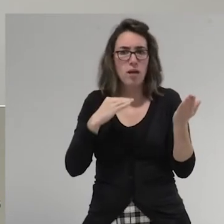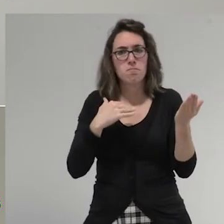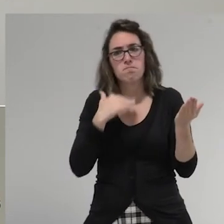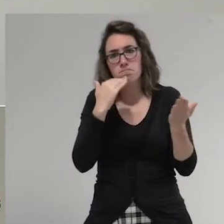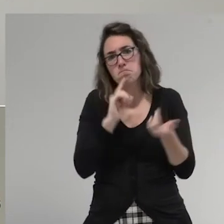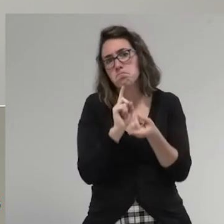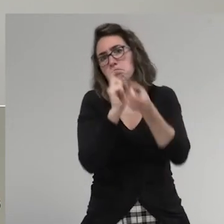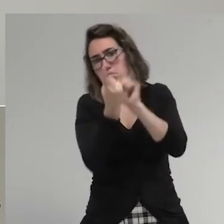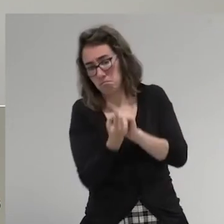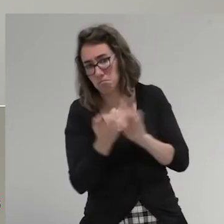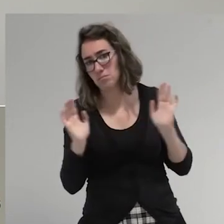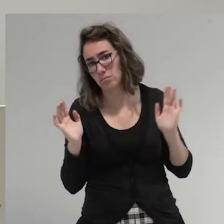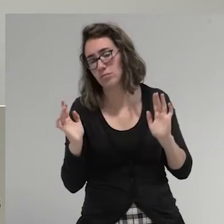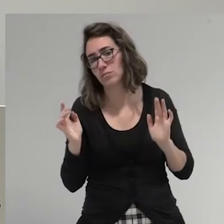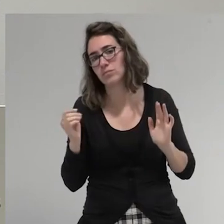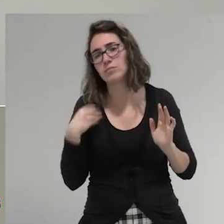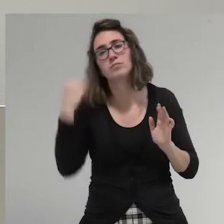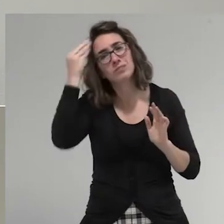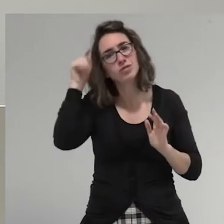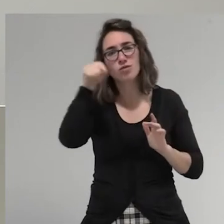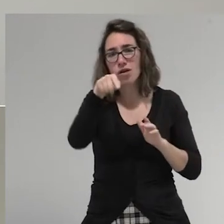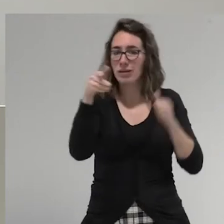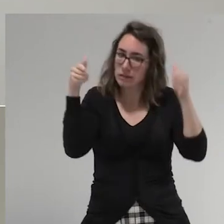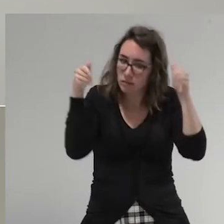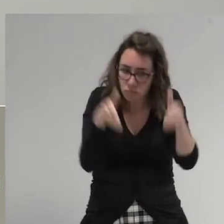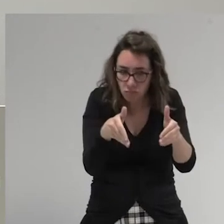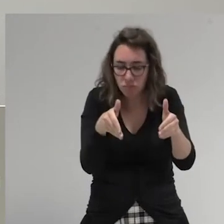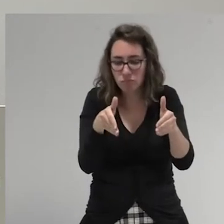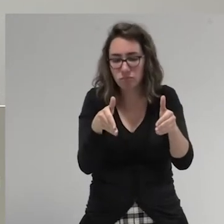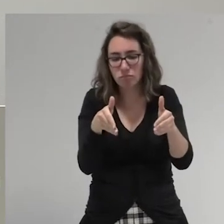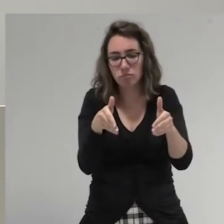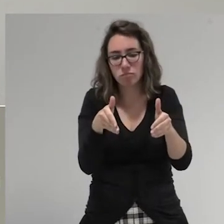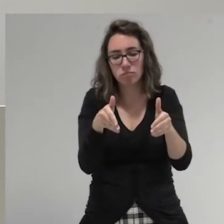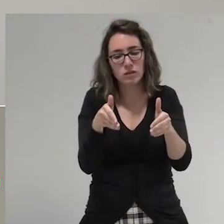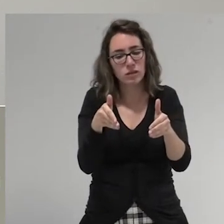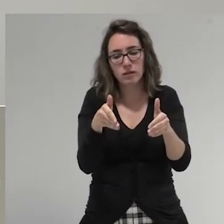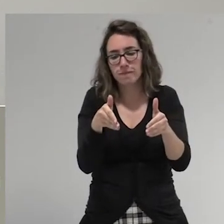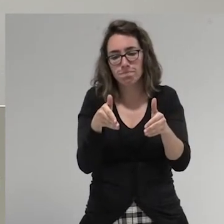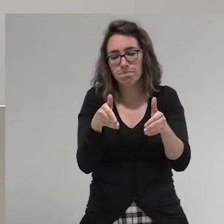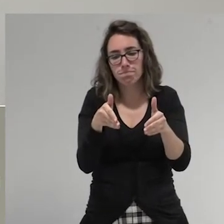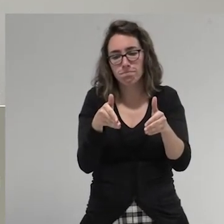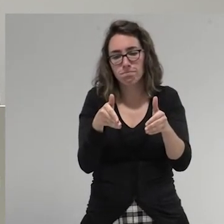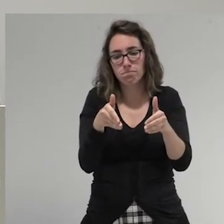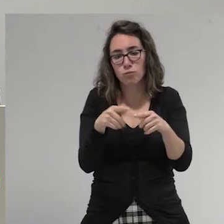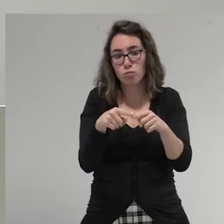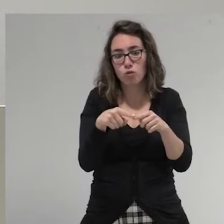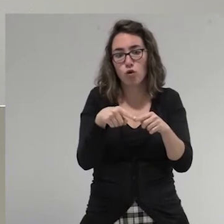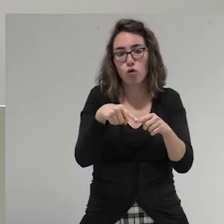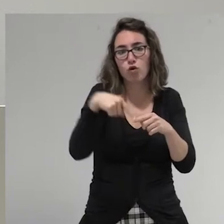que esas no son las cuestiones que necesariamente siempre inciden en la violencia